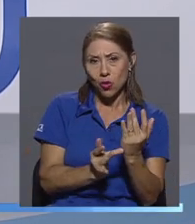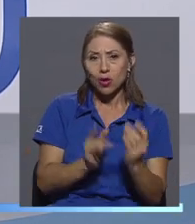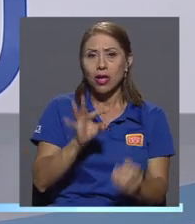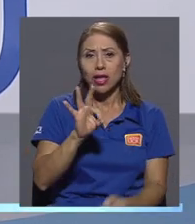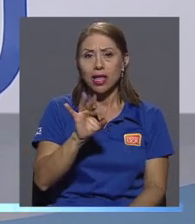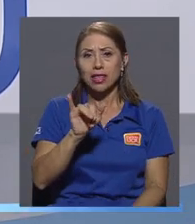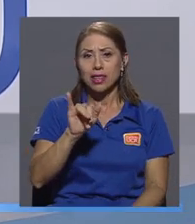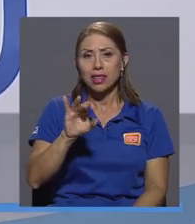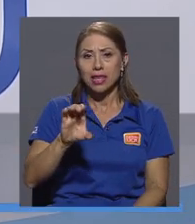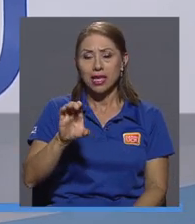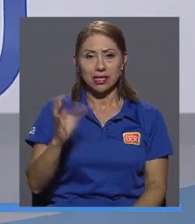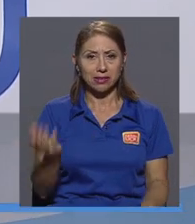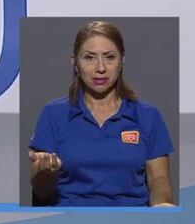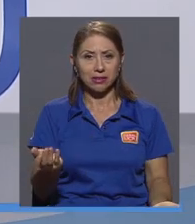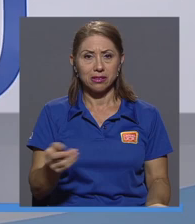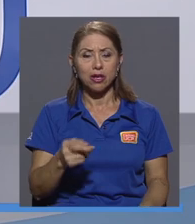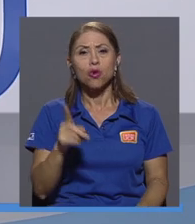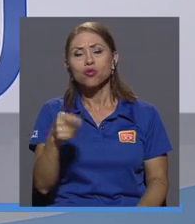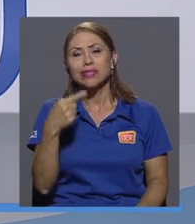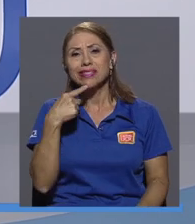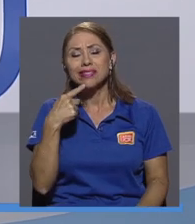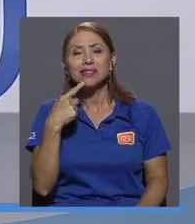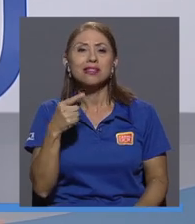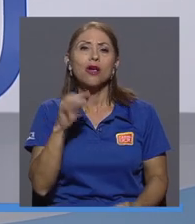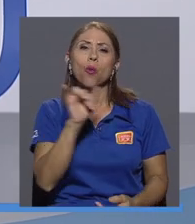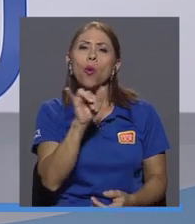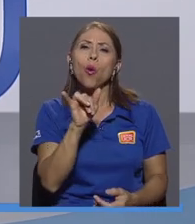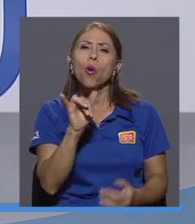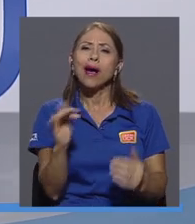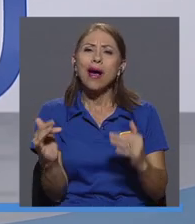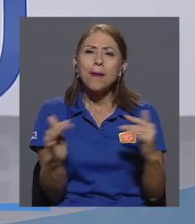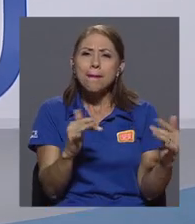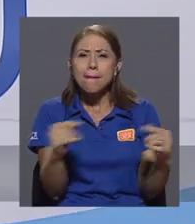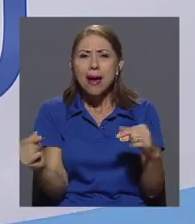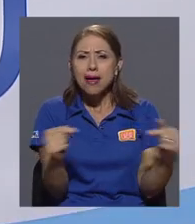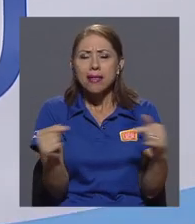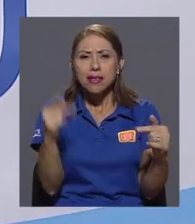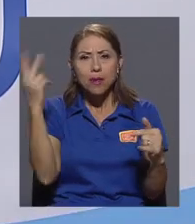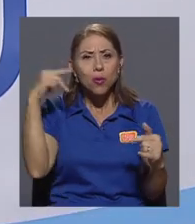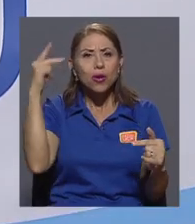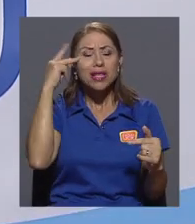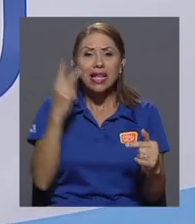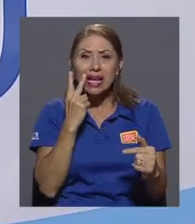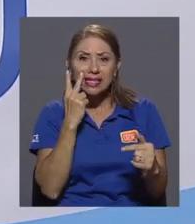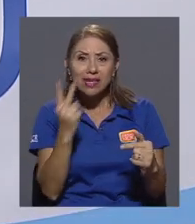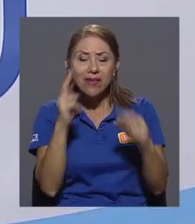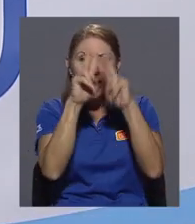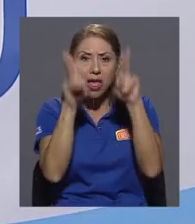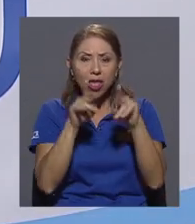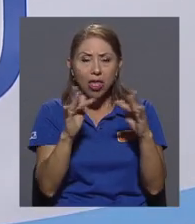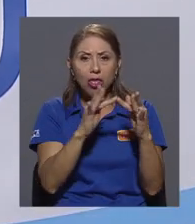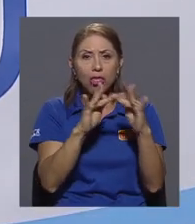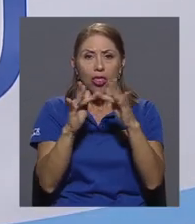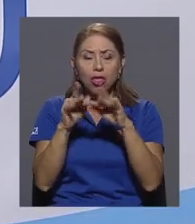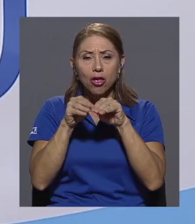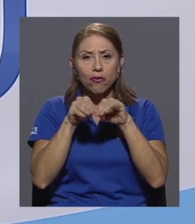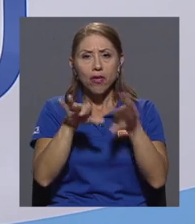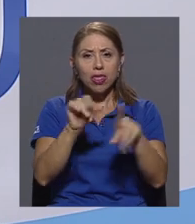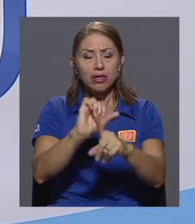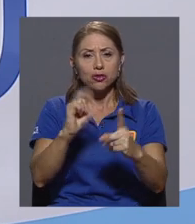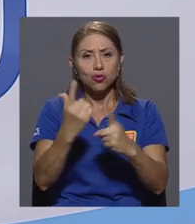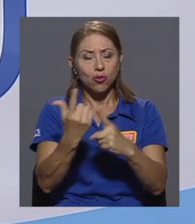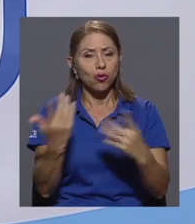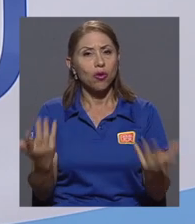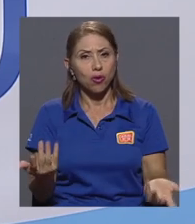una especie de batalla política que hay en redes sociales verdad donde esté